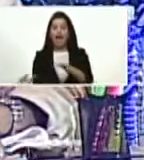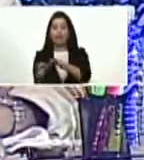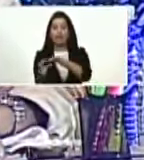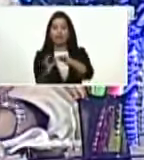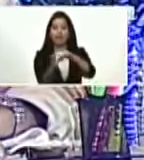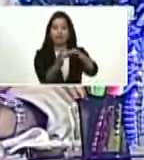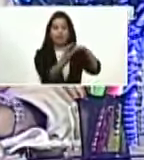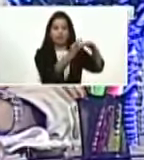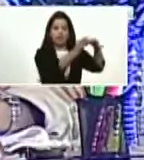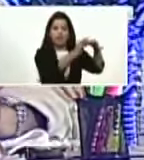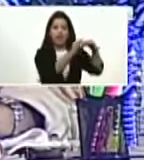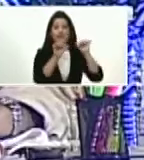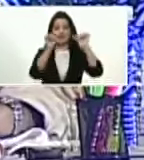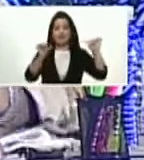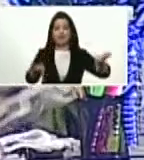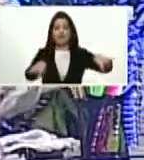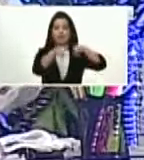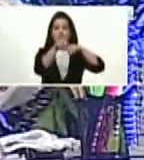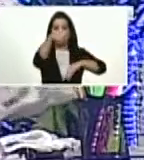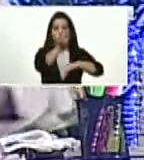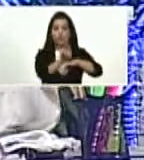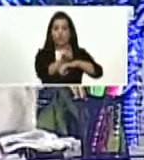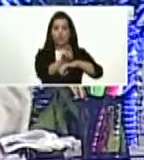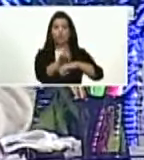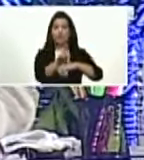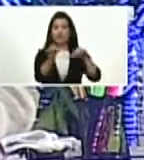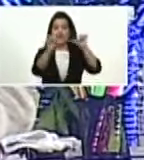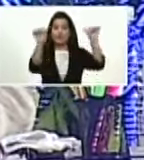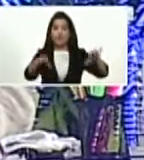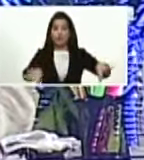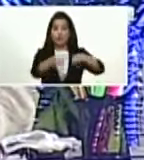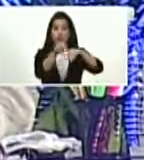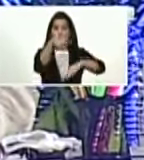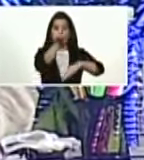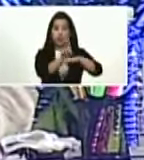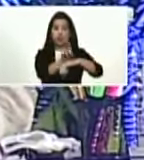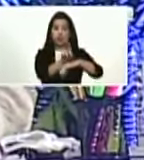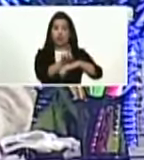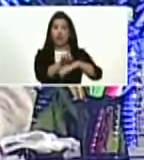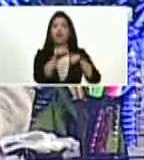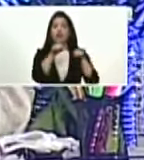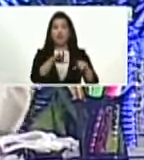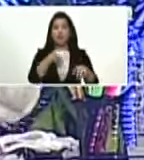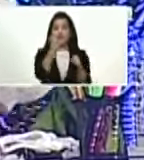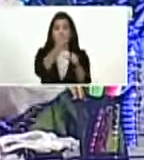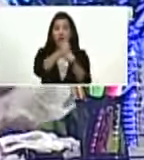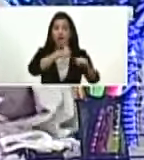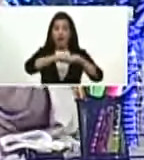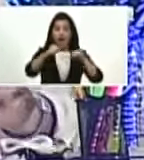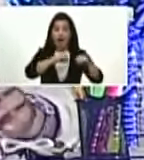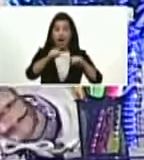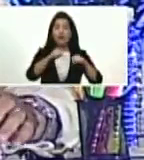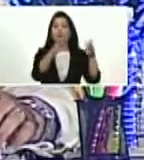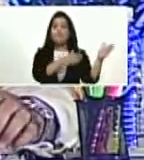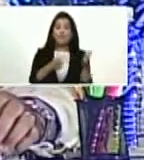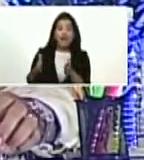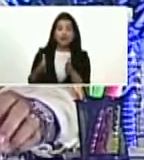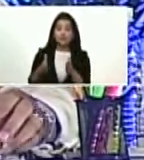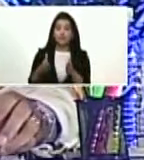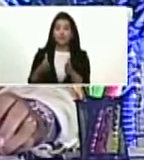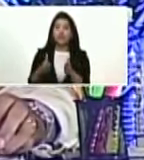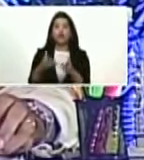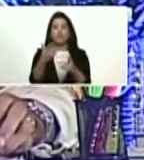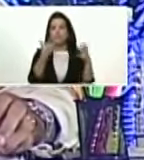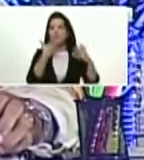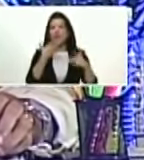y de la revolución. Es lo primero. Un sistema que los articule bajo un solo plan